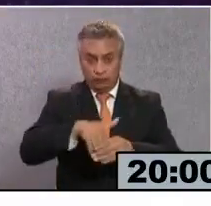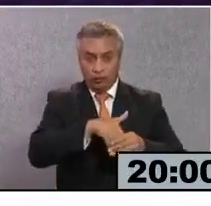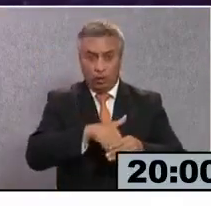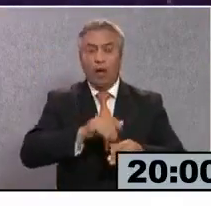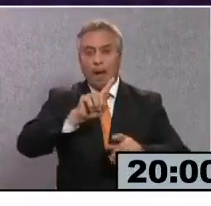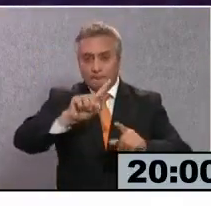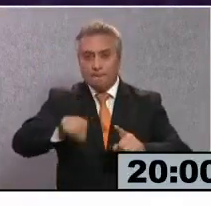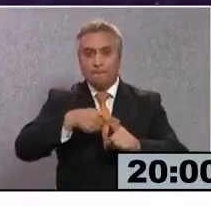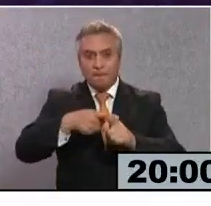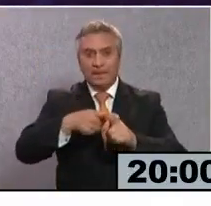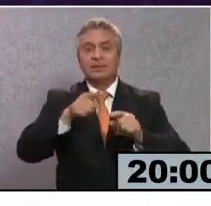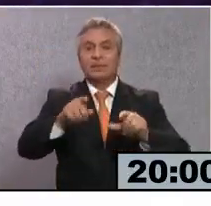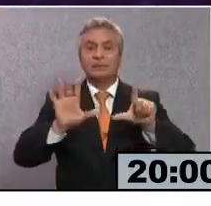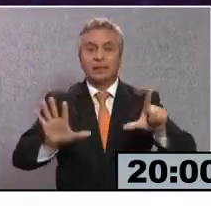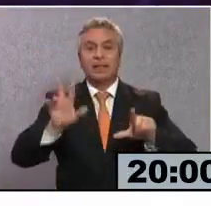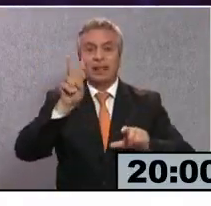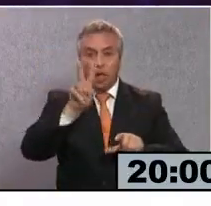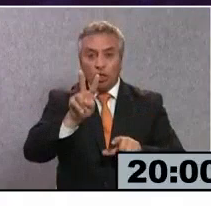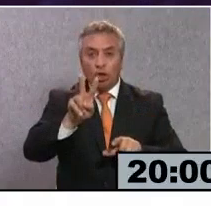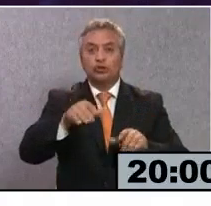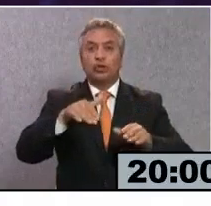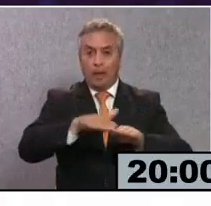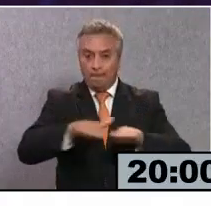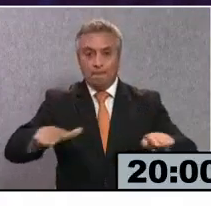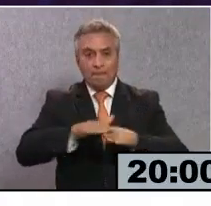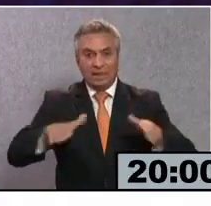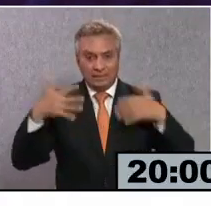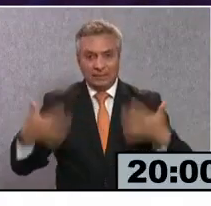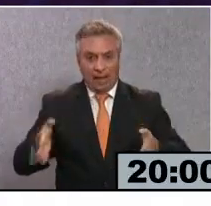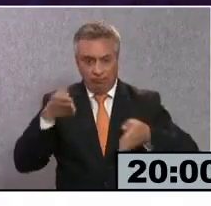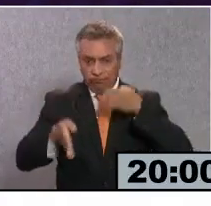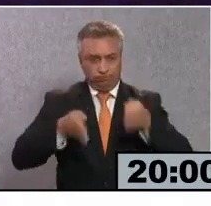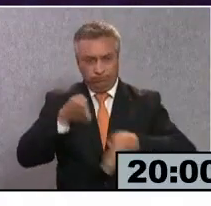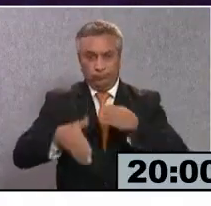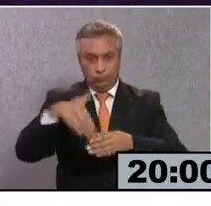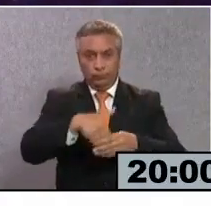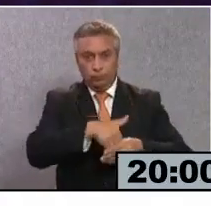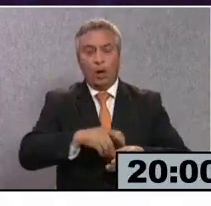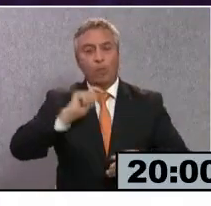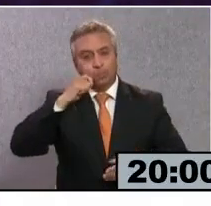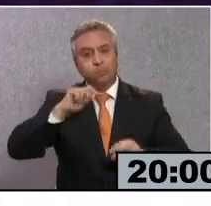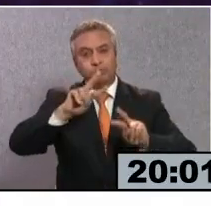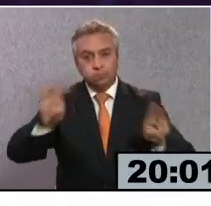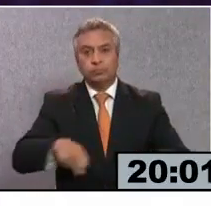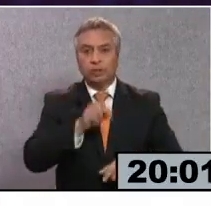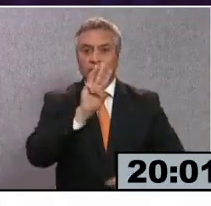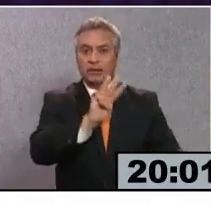72 mesas receptoras de sufragio escrutadas, que equivale al